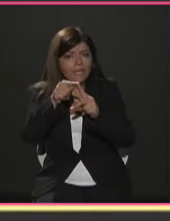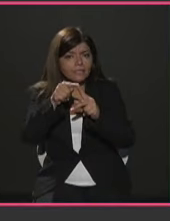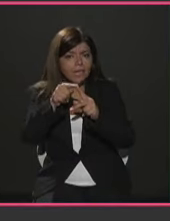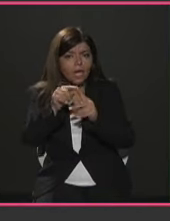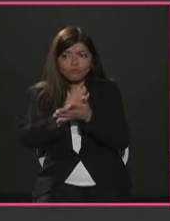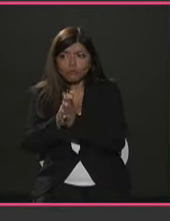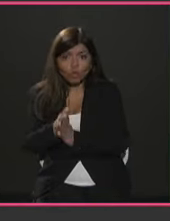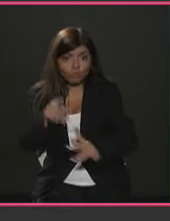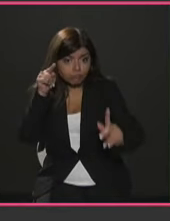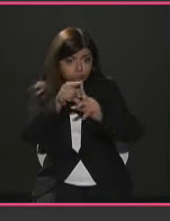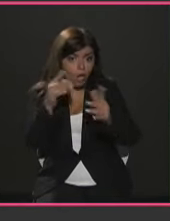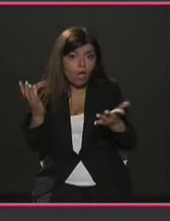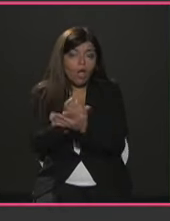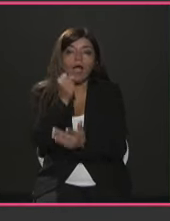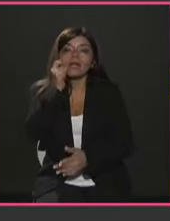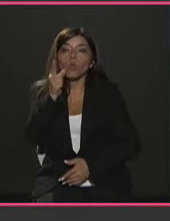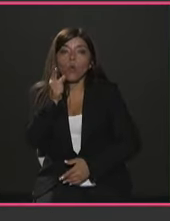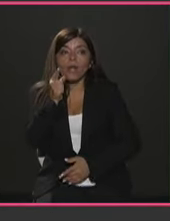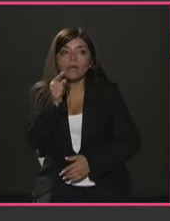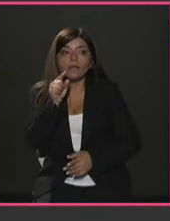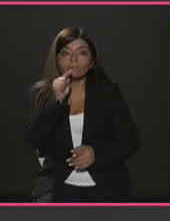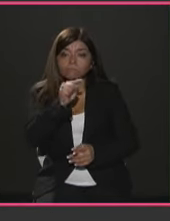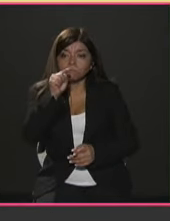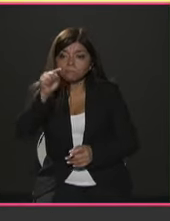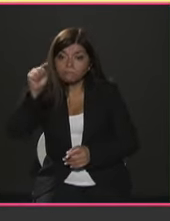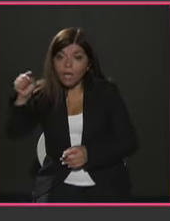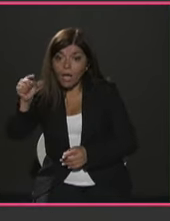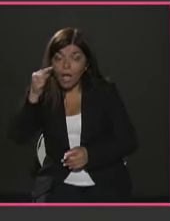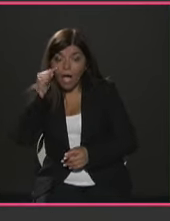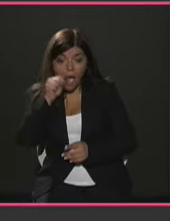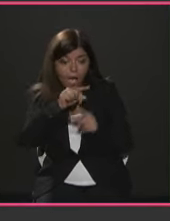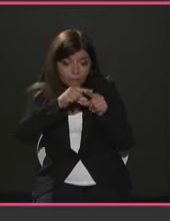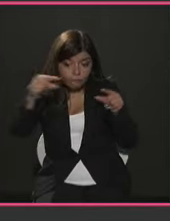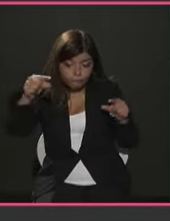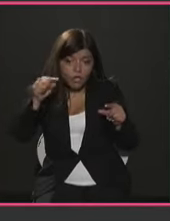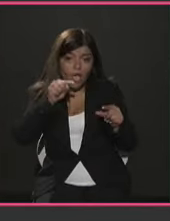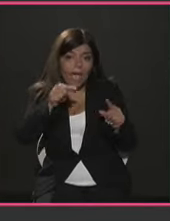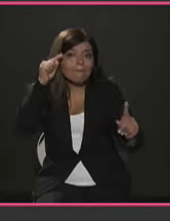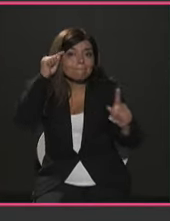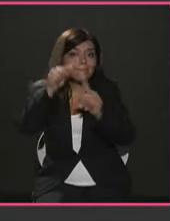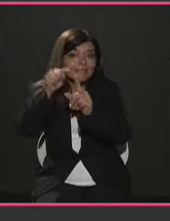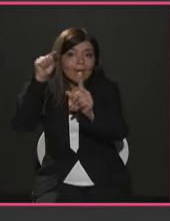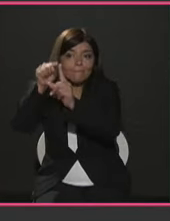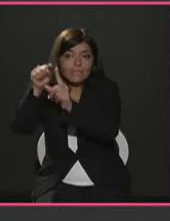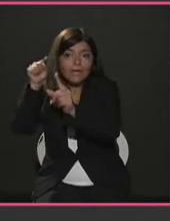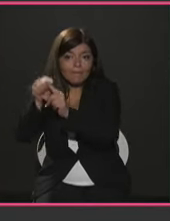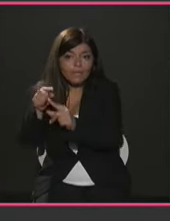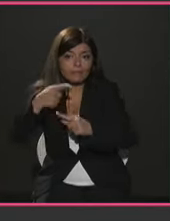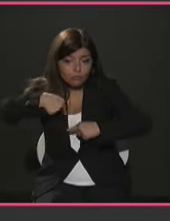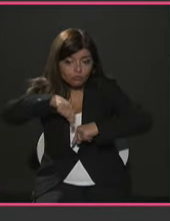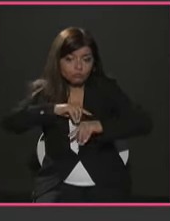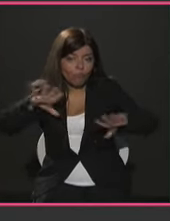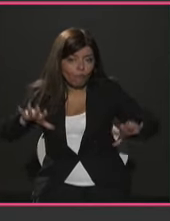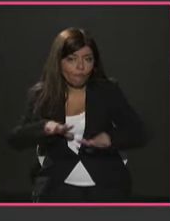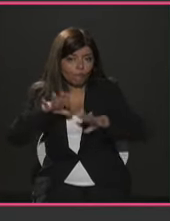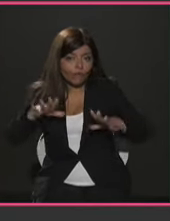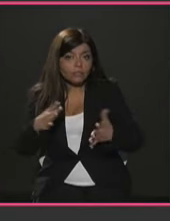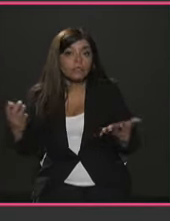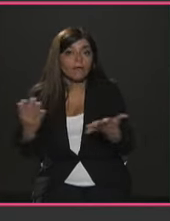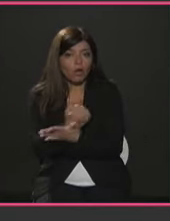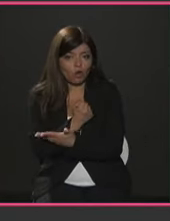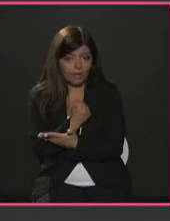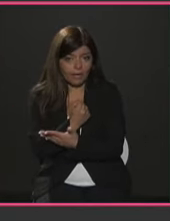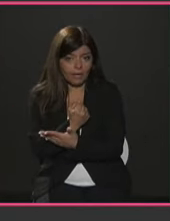alcanzar esta meta está representada en los puntos ya y se esfuerza porque esto ocurra pero lo que también bien